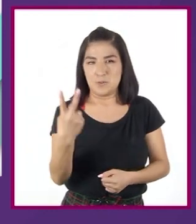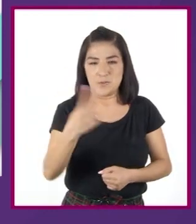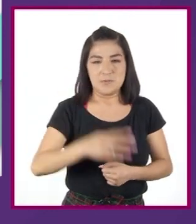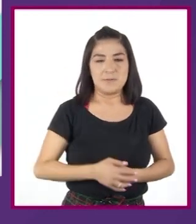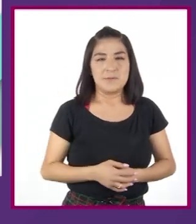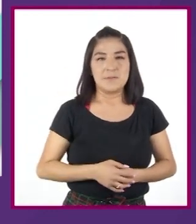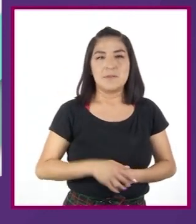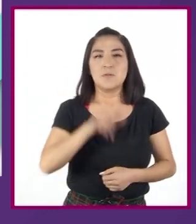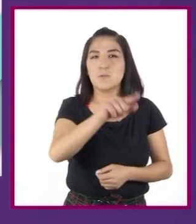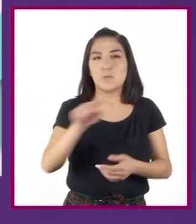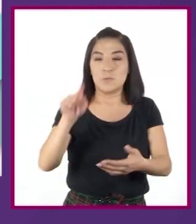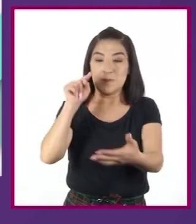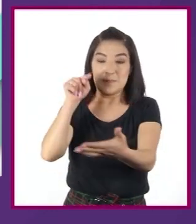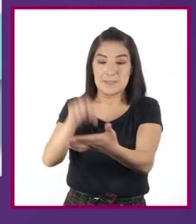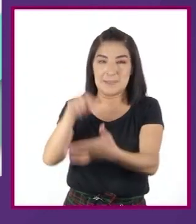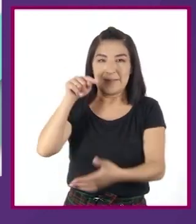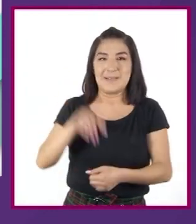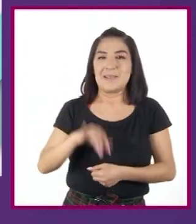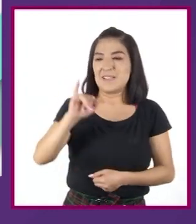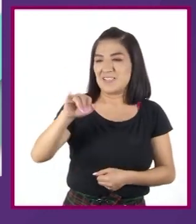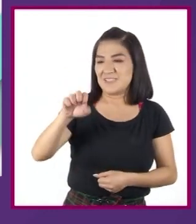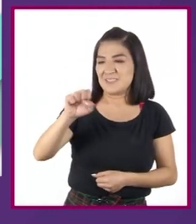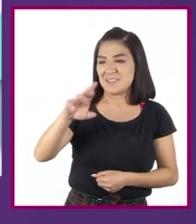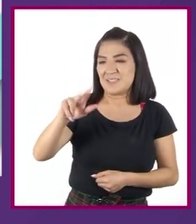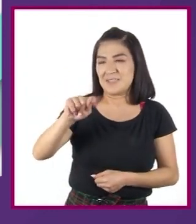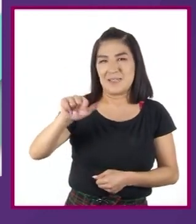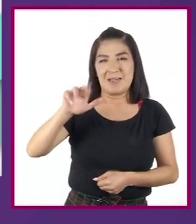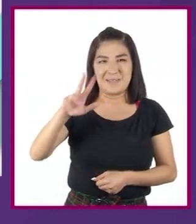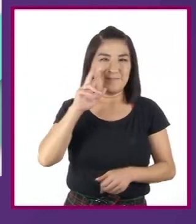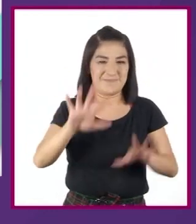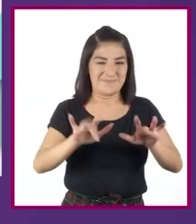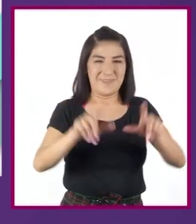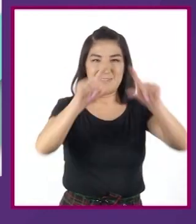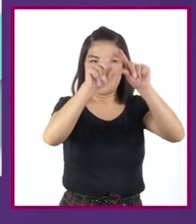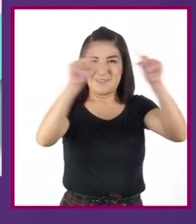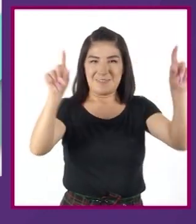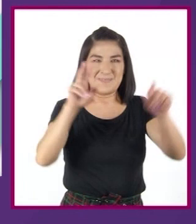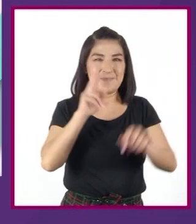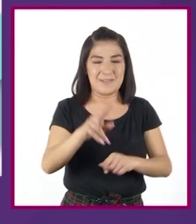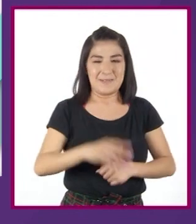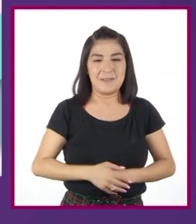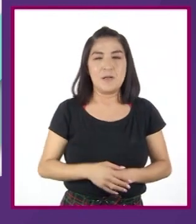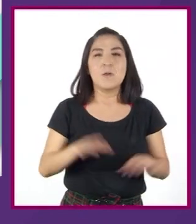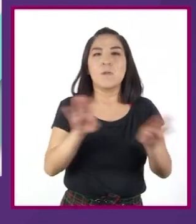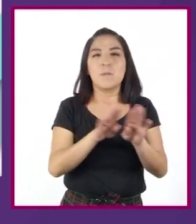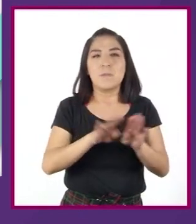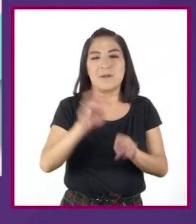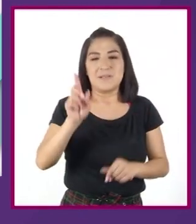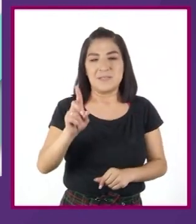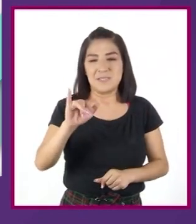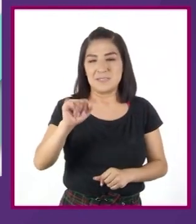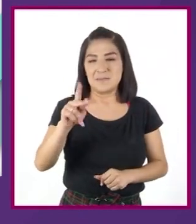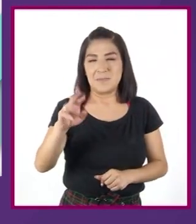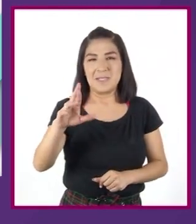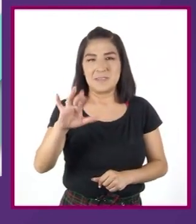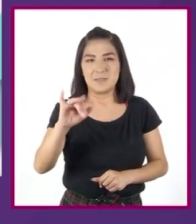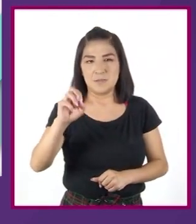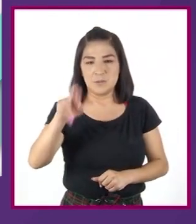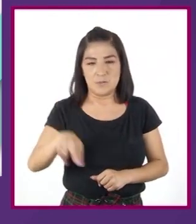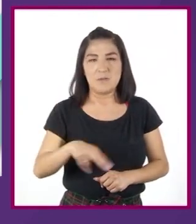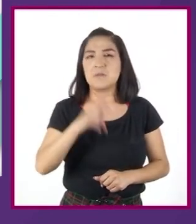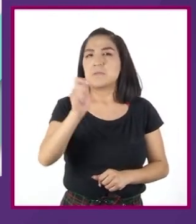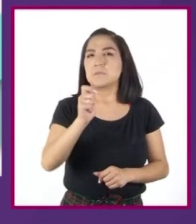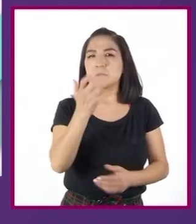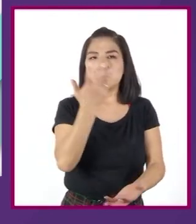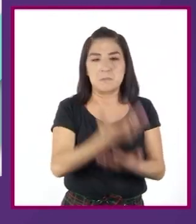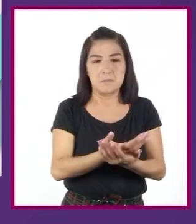del menú Insertar en la barra de gráficos el icono de gráfico de dispersión. La hoja de